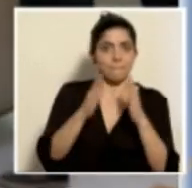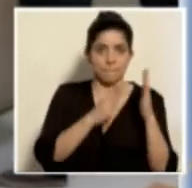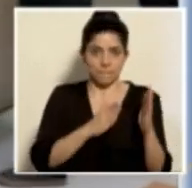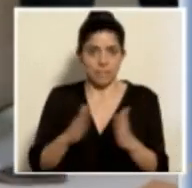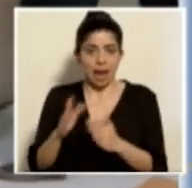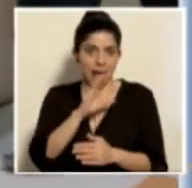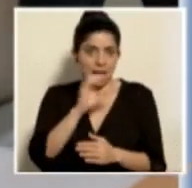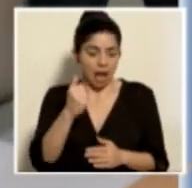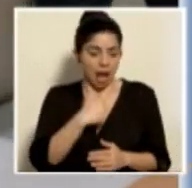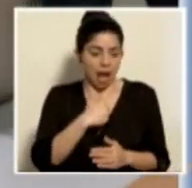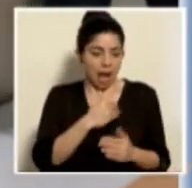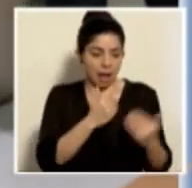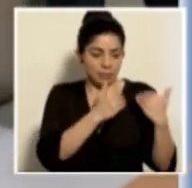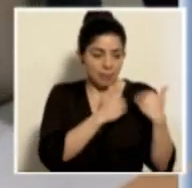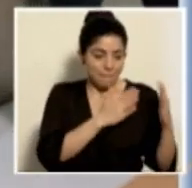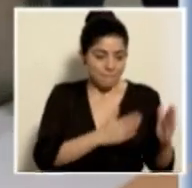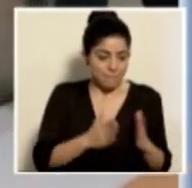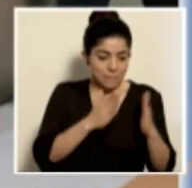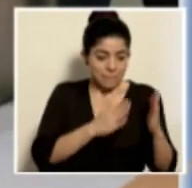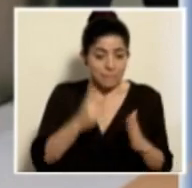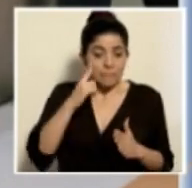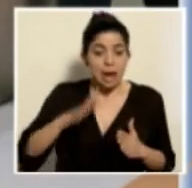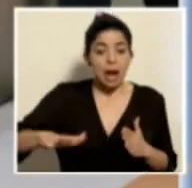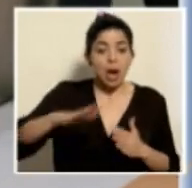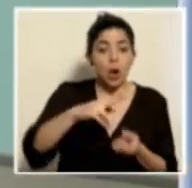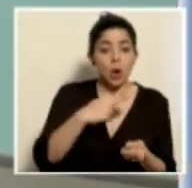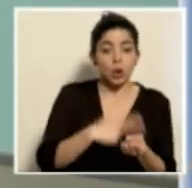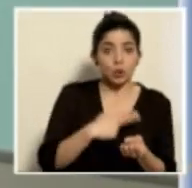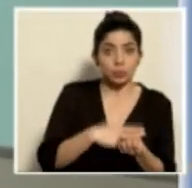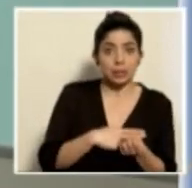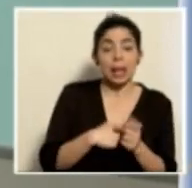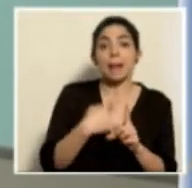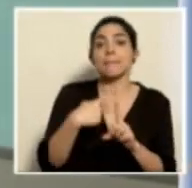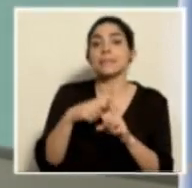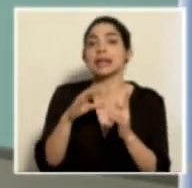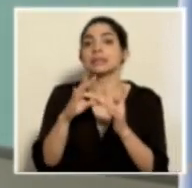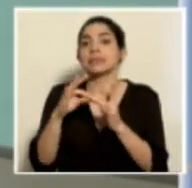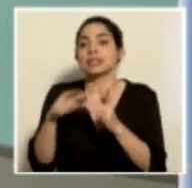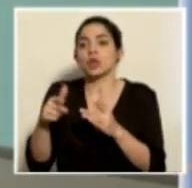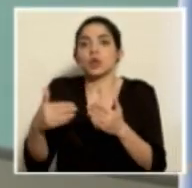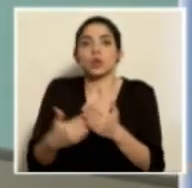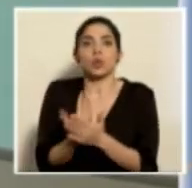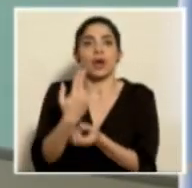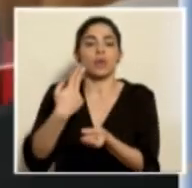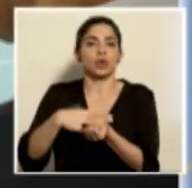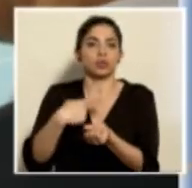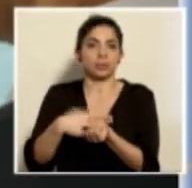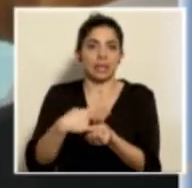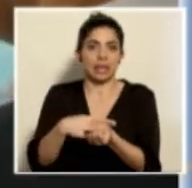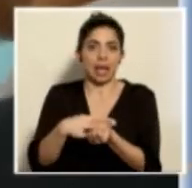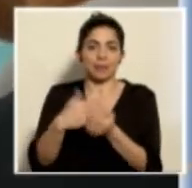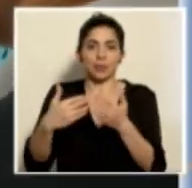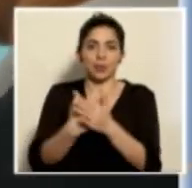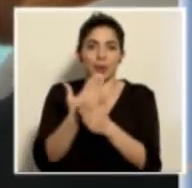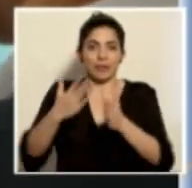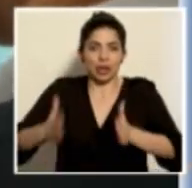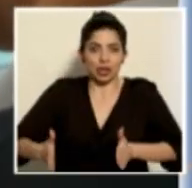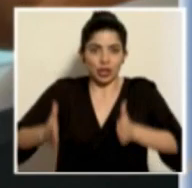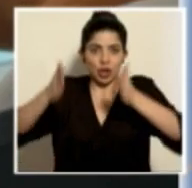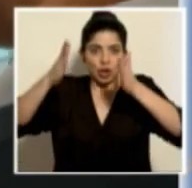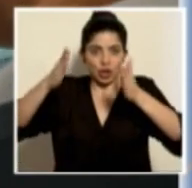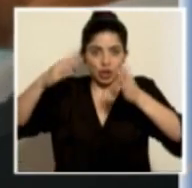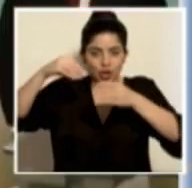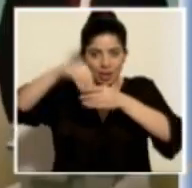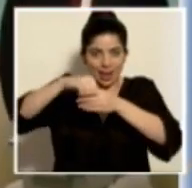la Caja, tanto para sus hospitales, pero en particular para este nuevo hospital o esta nueva torre en el